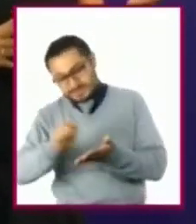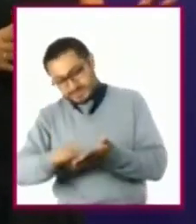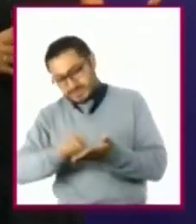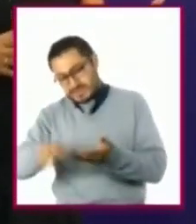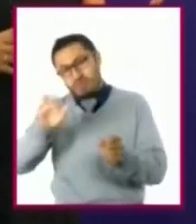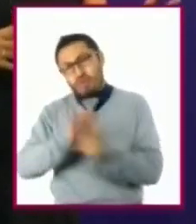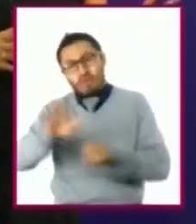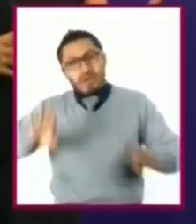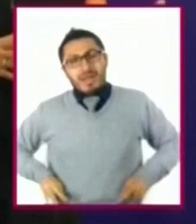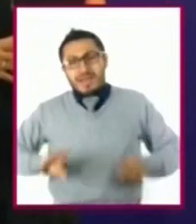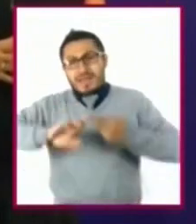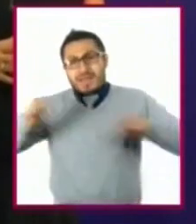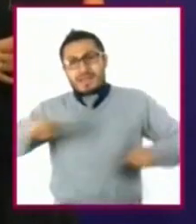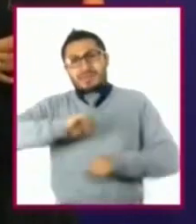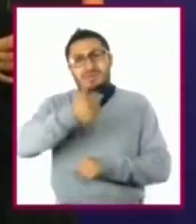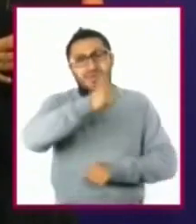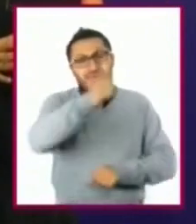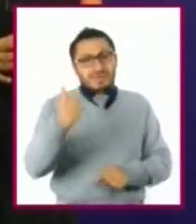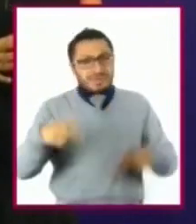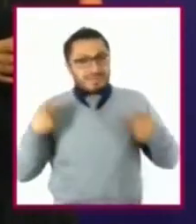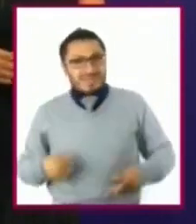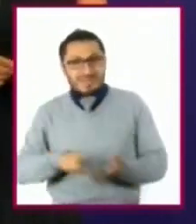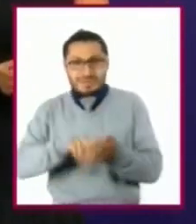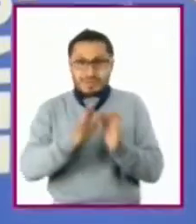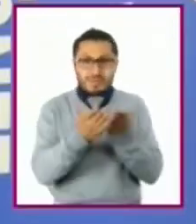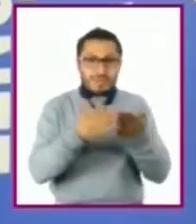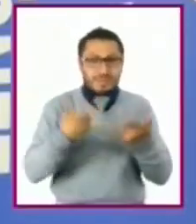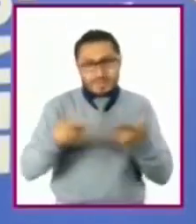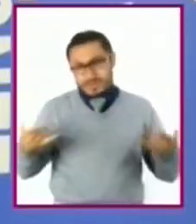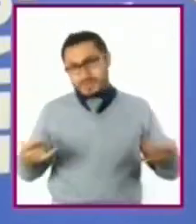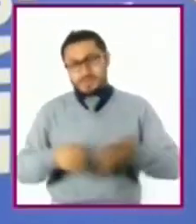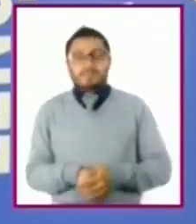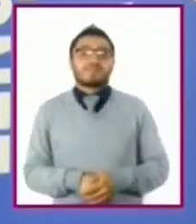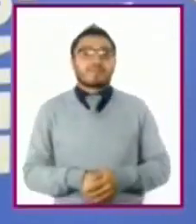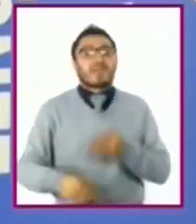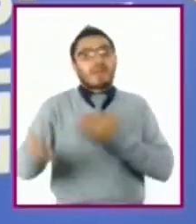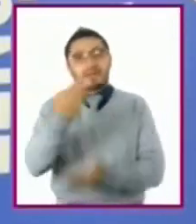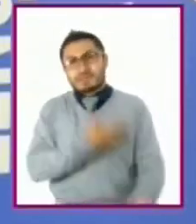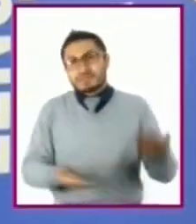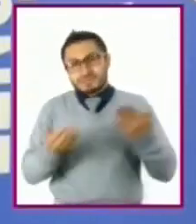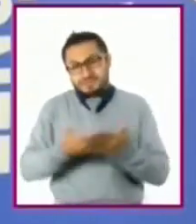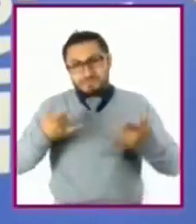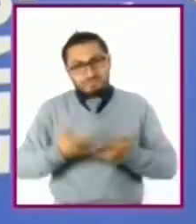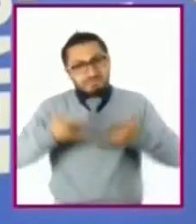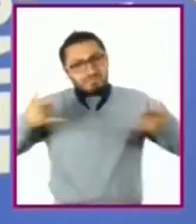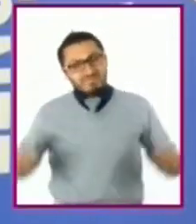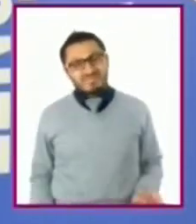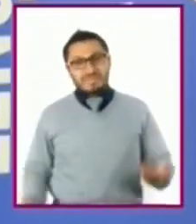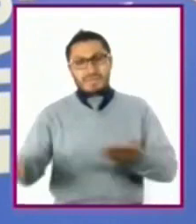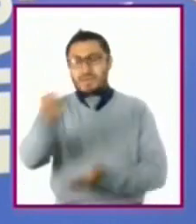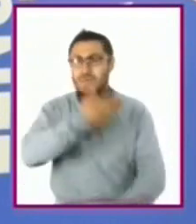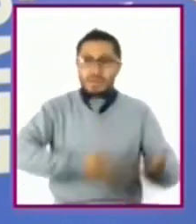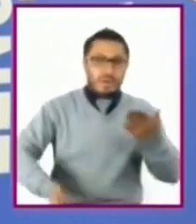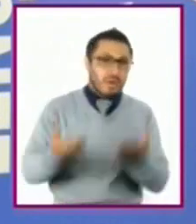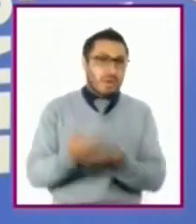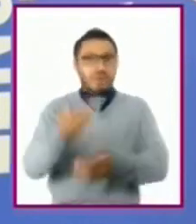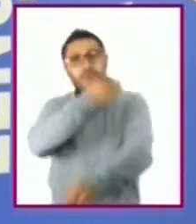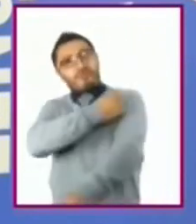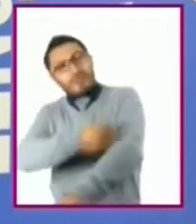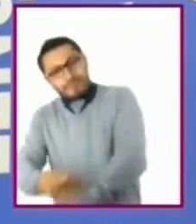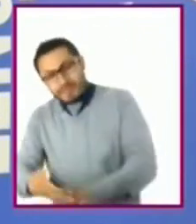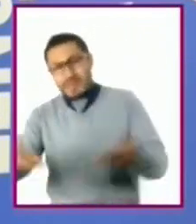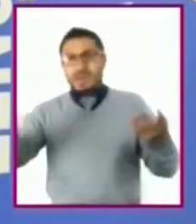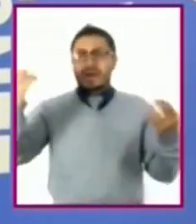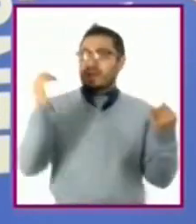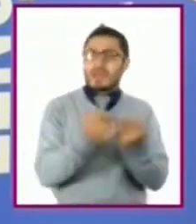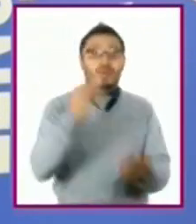se relaciona con los demás personajes de la historia. Pueden compartir su historia y anotaciones con otros miembros de su familia y a la